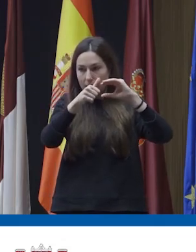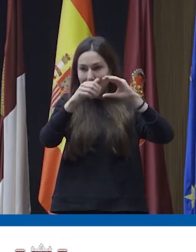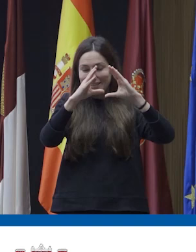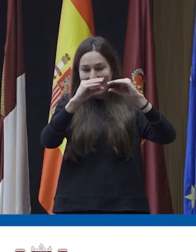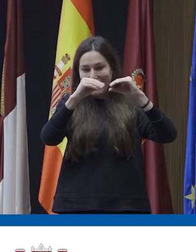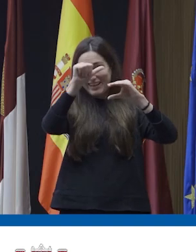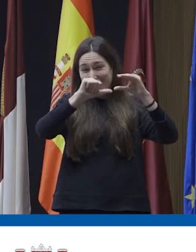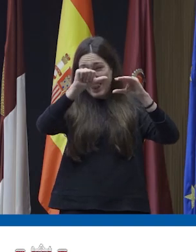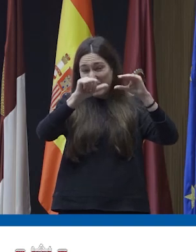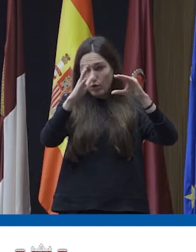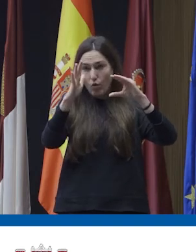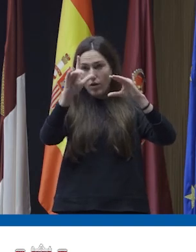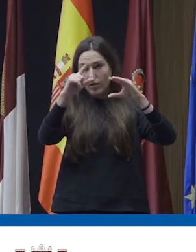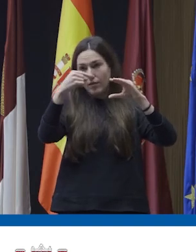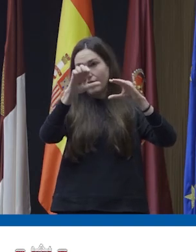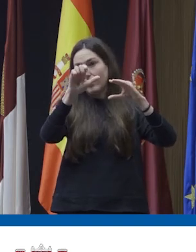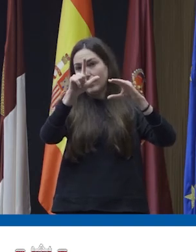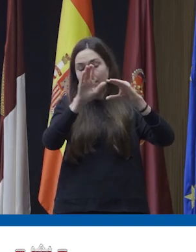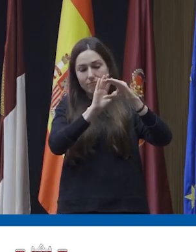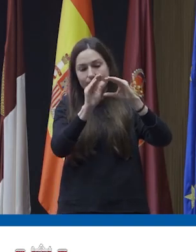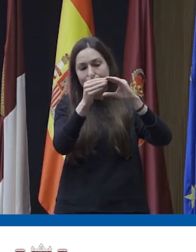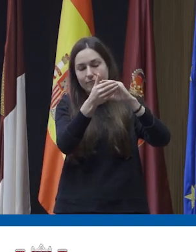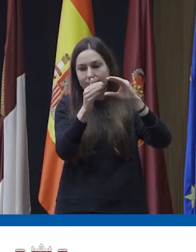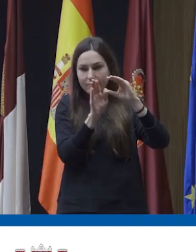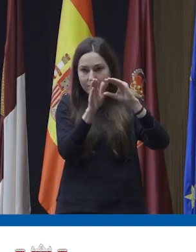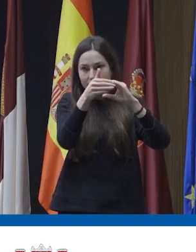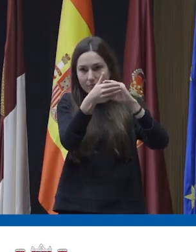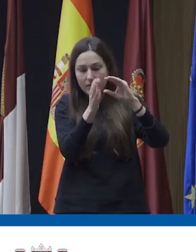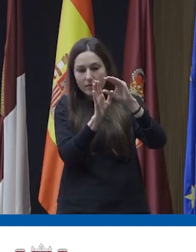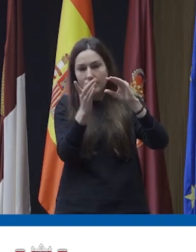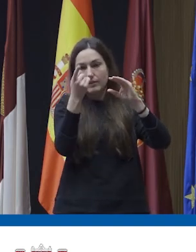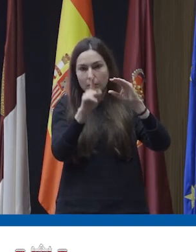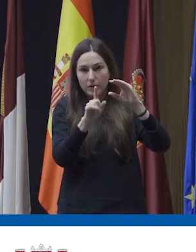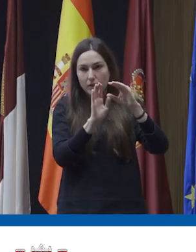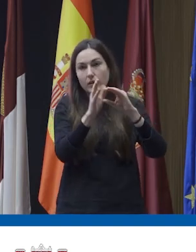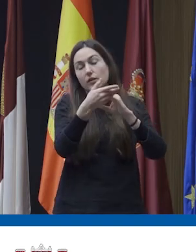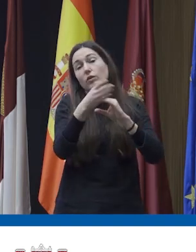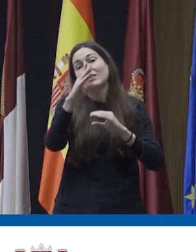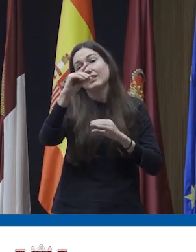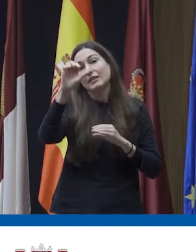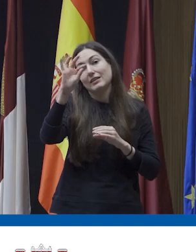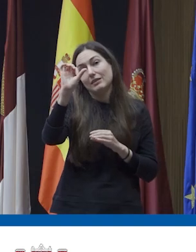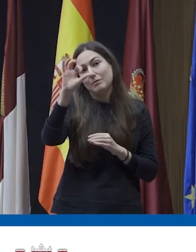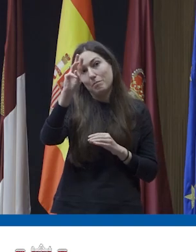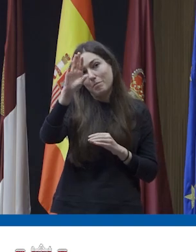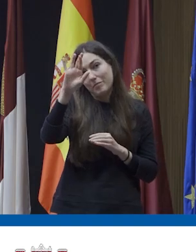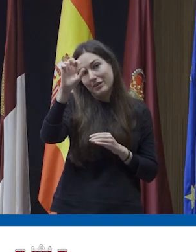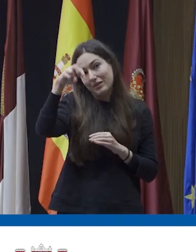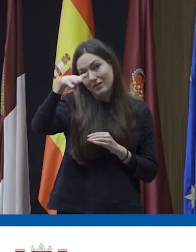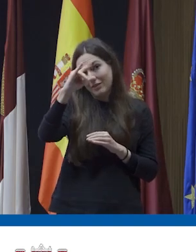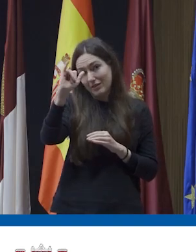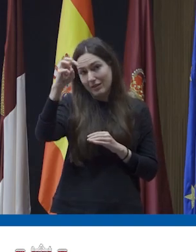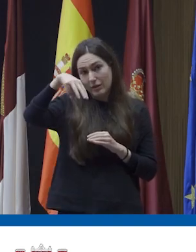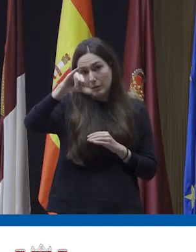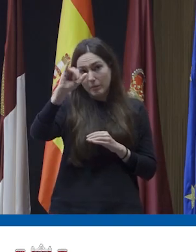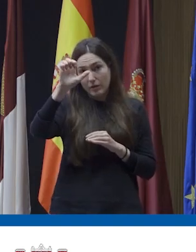ese gel también puede colapsar, ¿vale? Por así decirlo. Y también puede producir un desprendimiento de vitrio. Entonces, en el caso de tenerlo, pues lo que hay